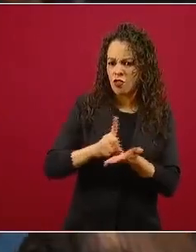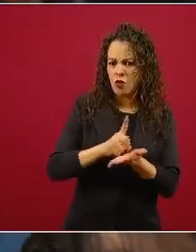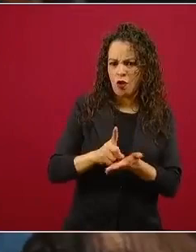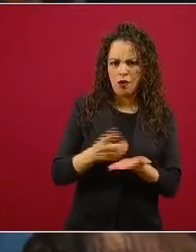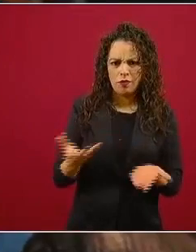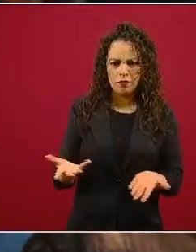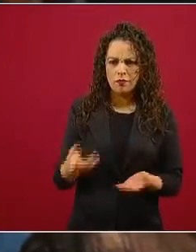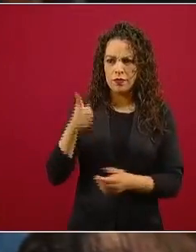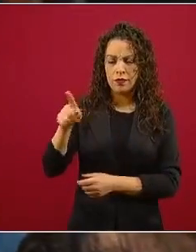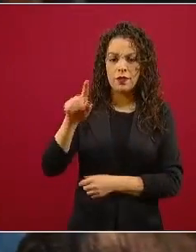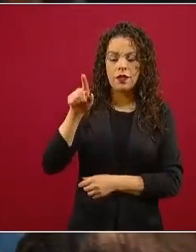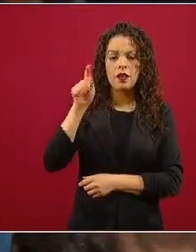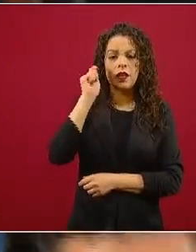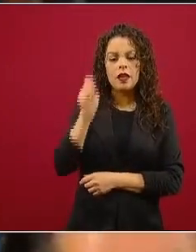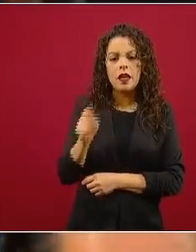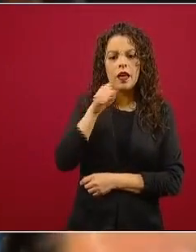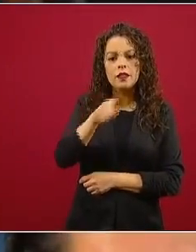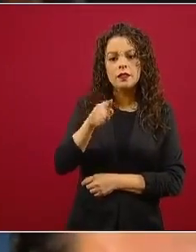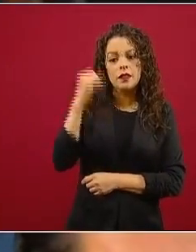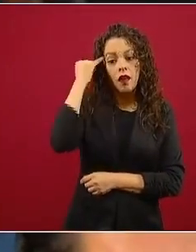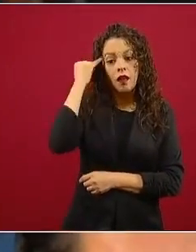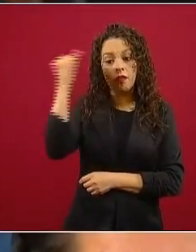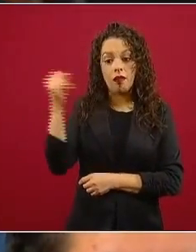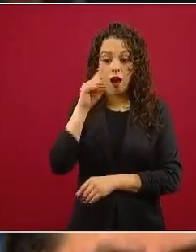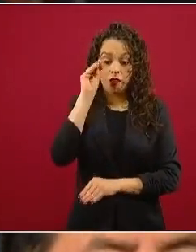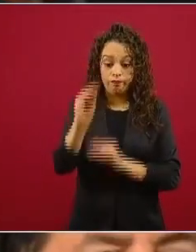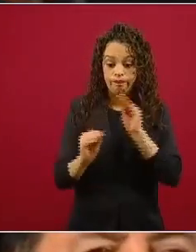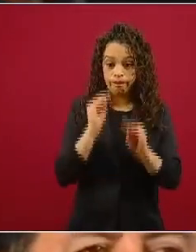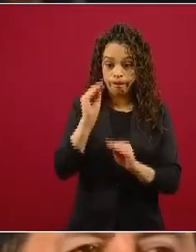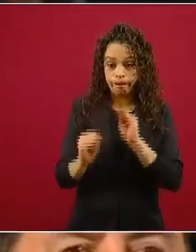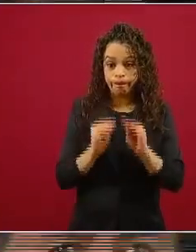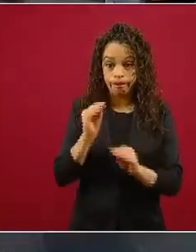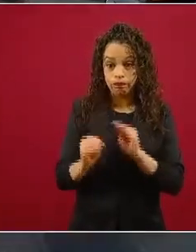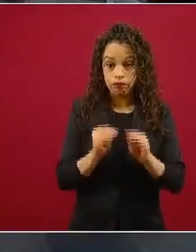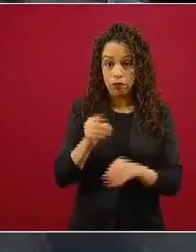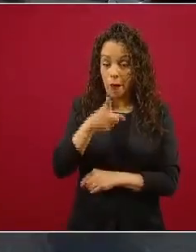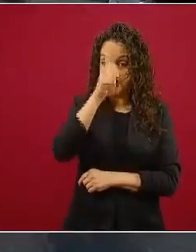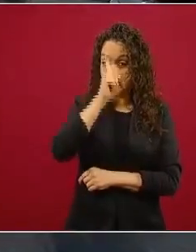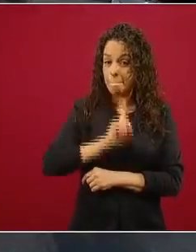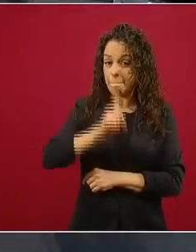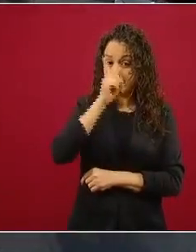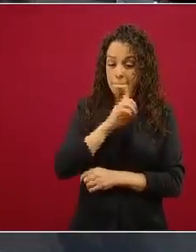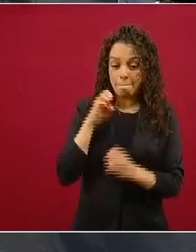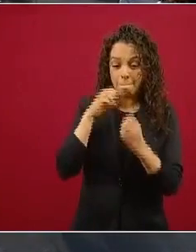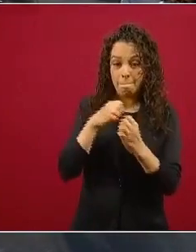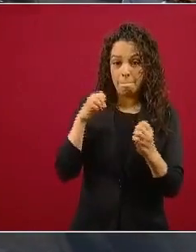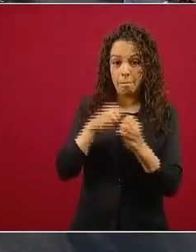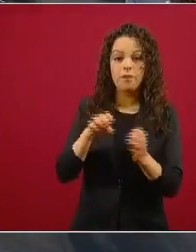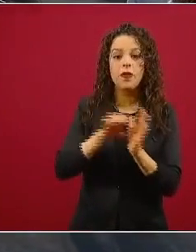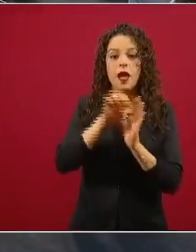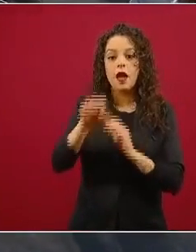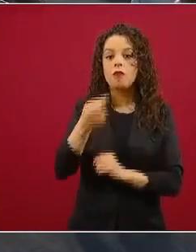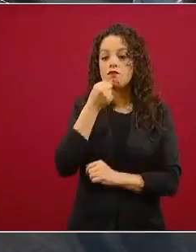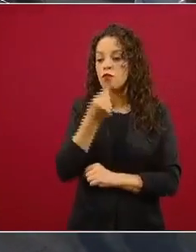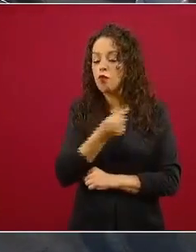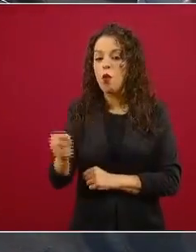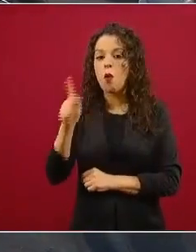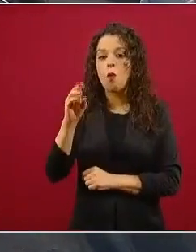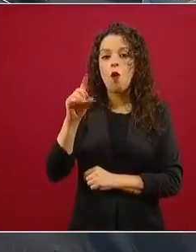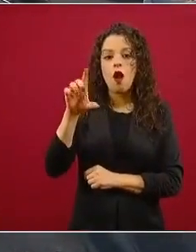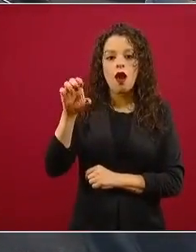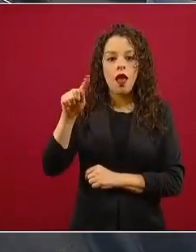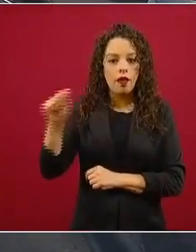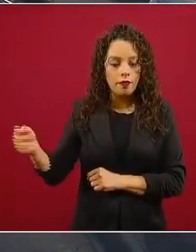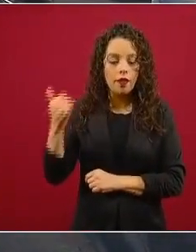mentiras antes de el artífice de la mentira del caso de la niña Polet, y luego como director de la